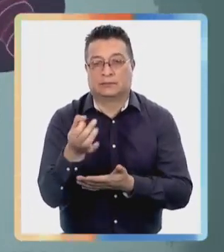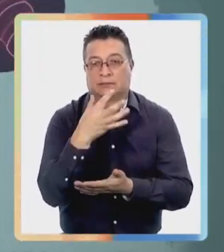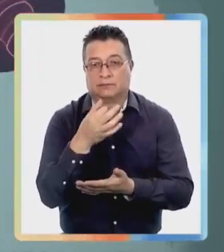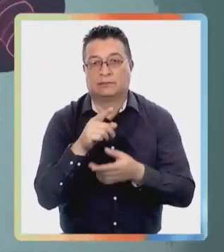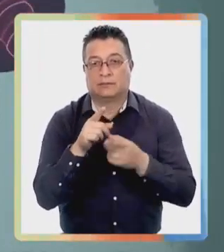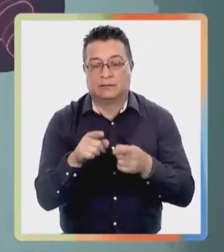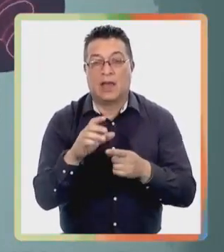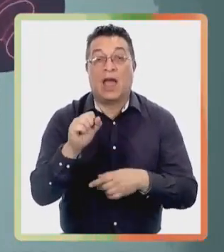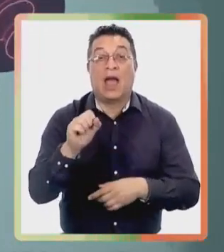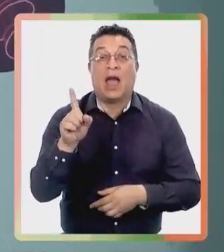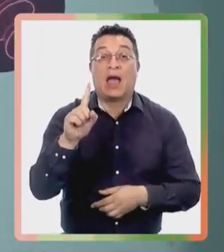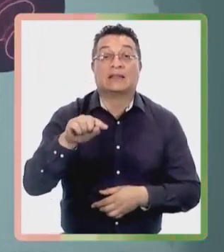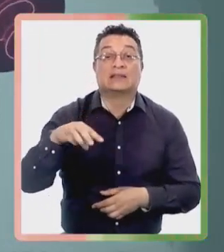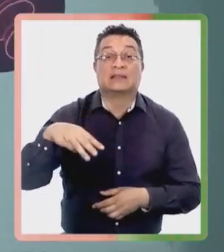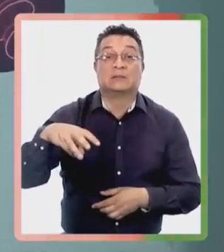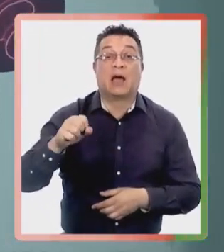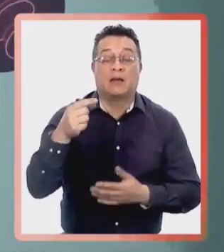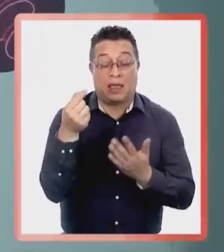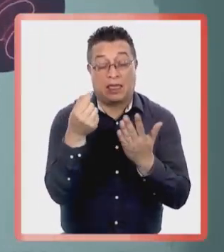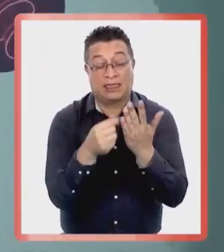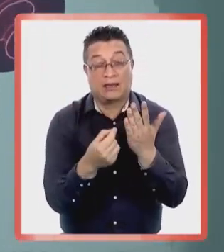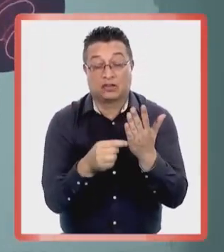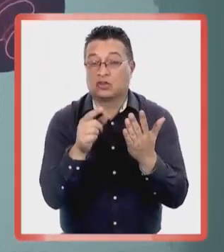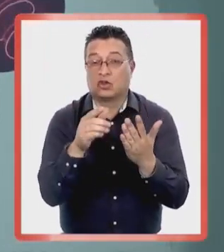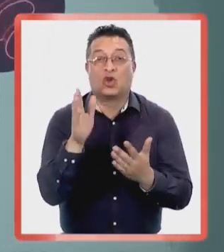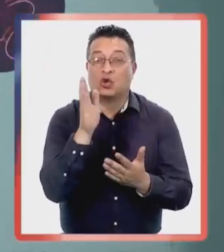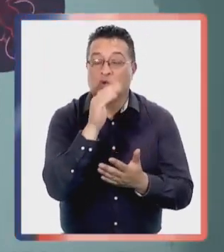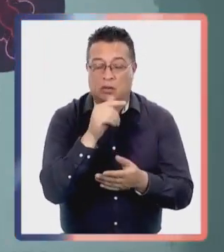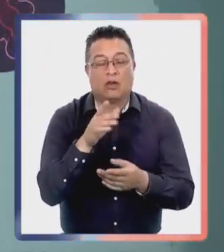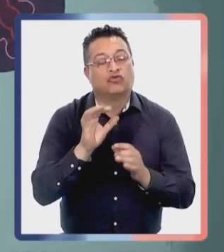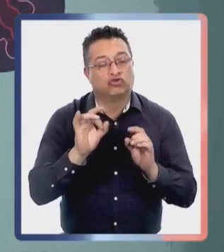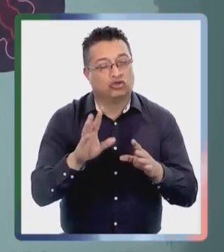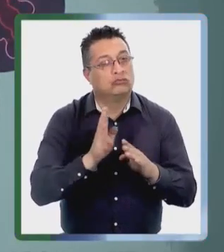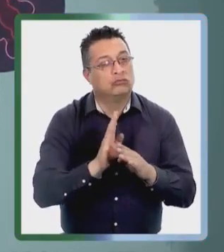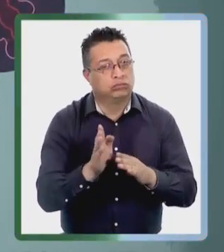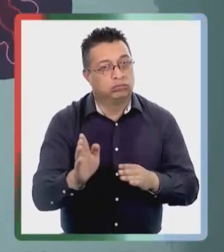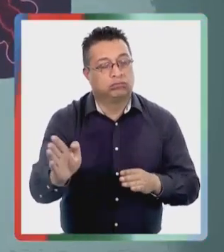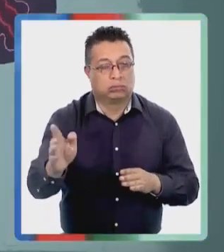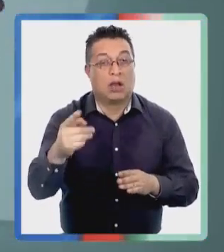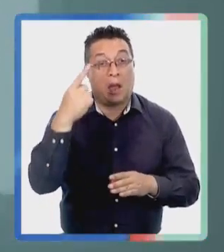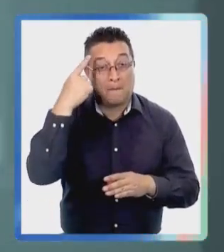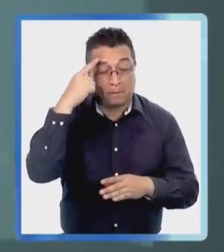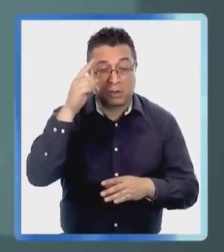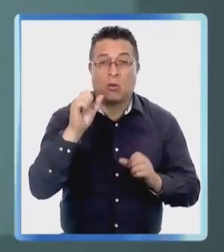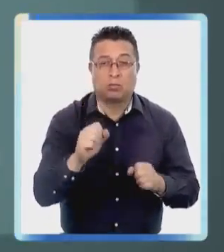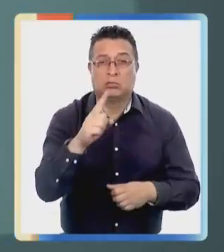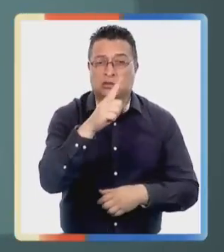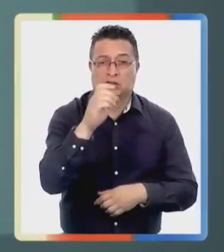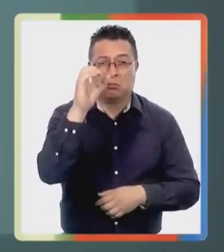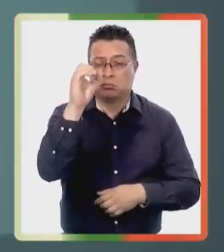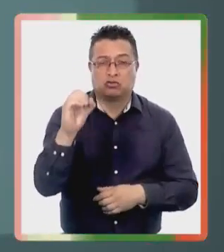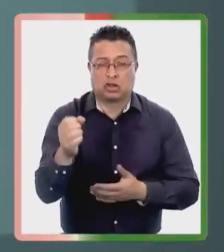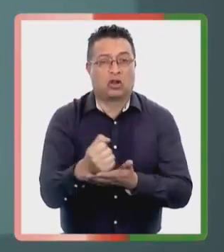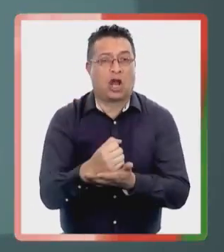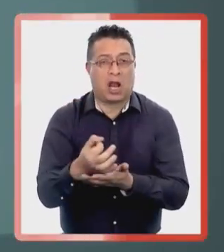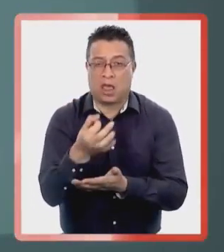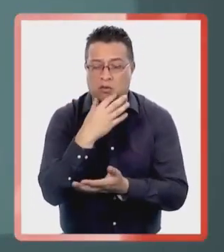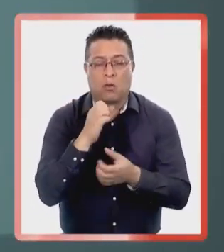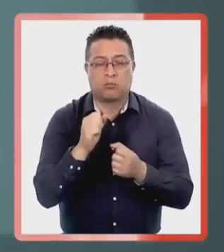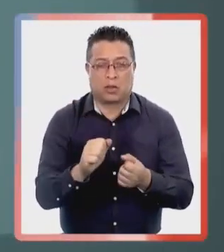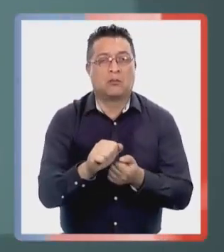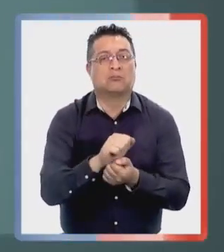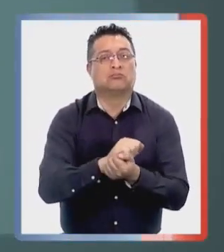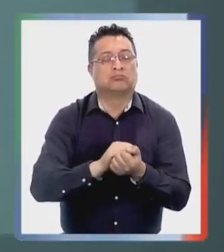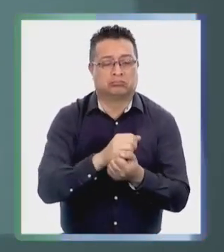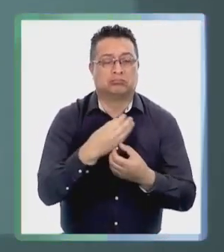El asma, una vez que está hecho el diagnóstico, el asma no tiene cura, es una enfermedad crónica, pero que es absoluta y completamente tratable,